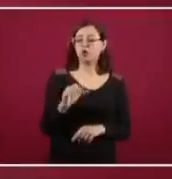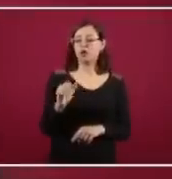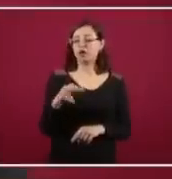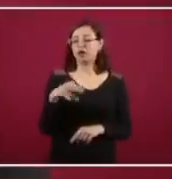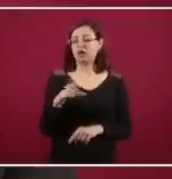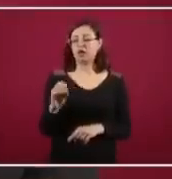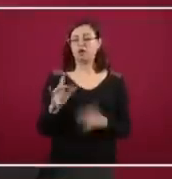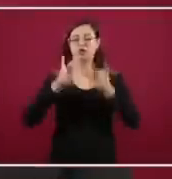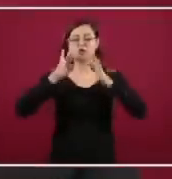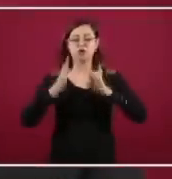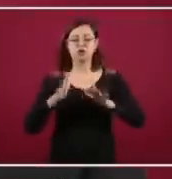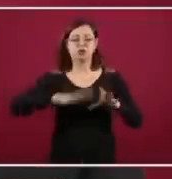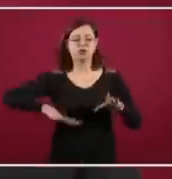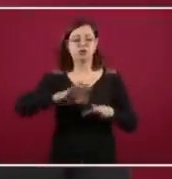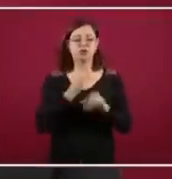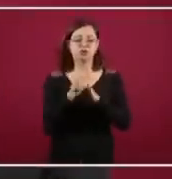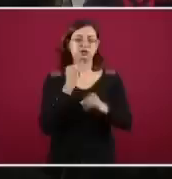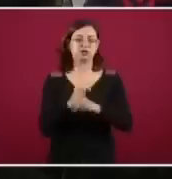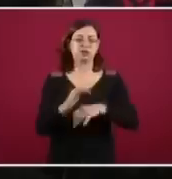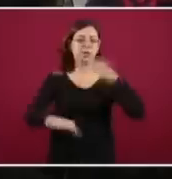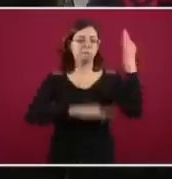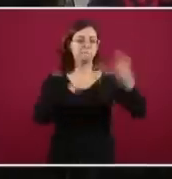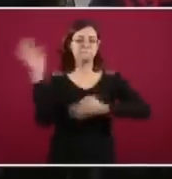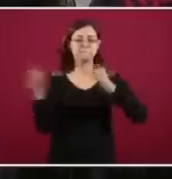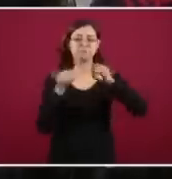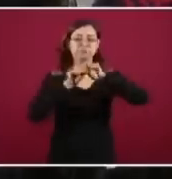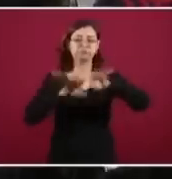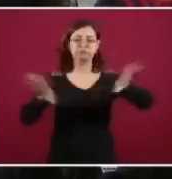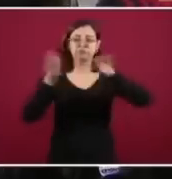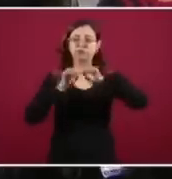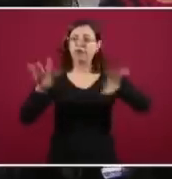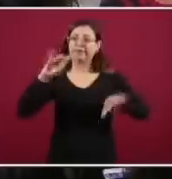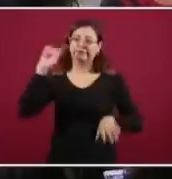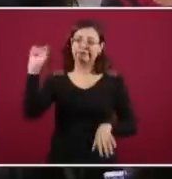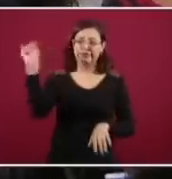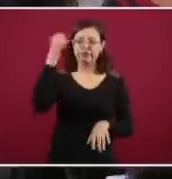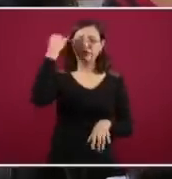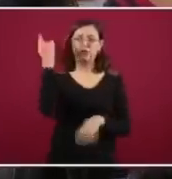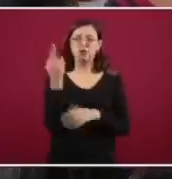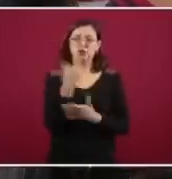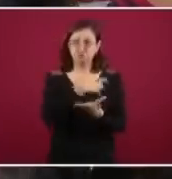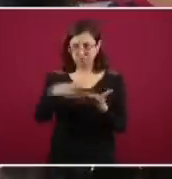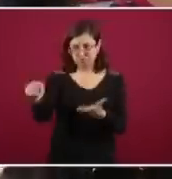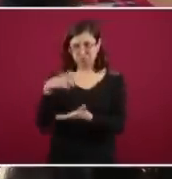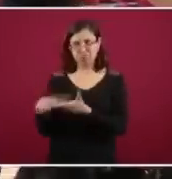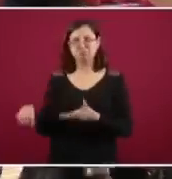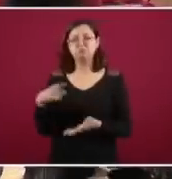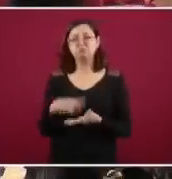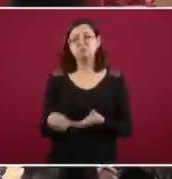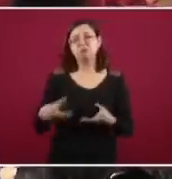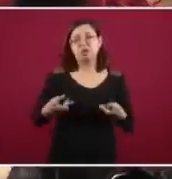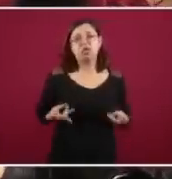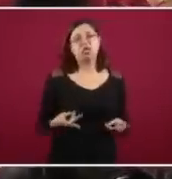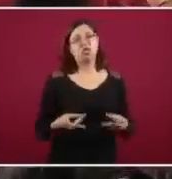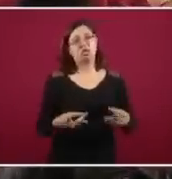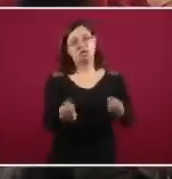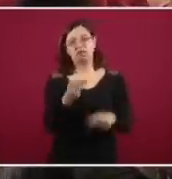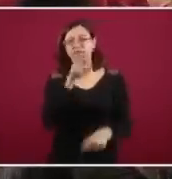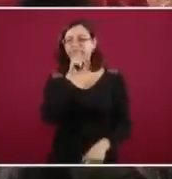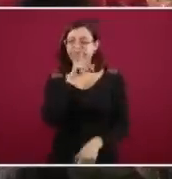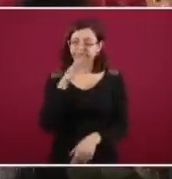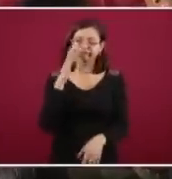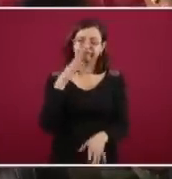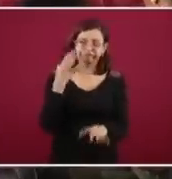redes sociales para promover el uso de la tecnología y fomentar el consumo responsable en el programa.